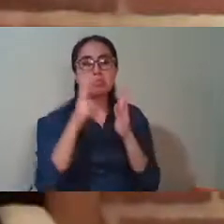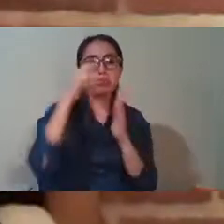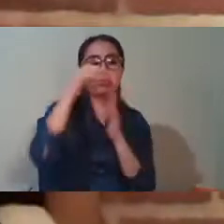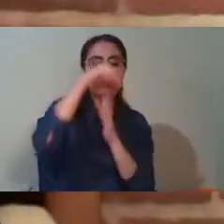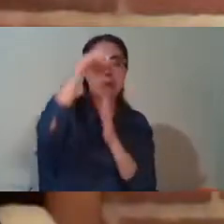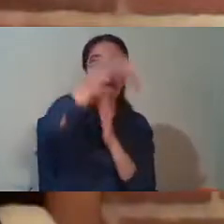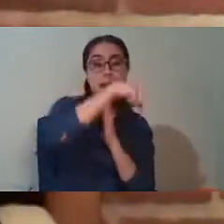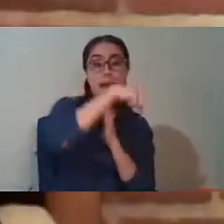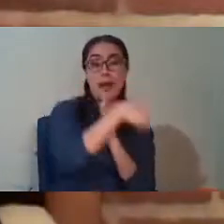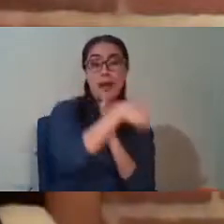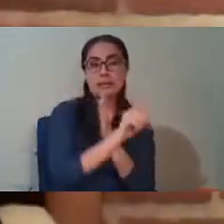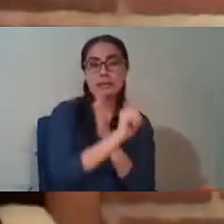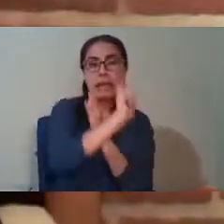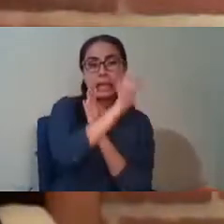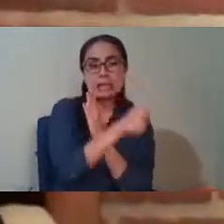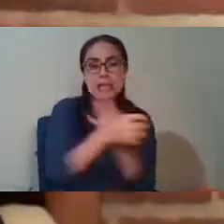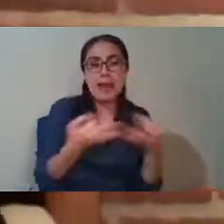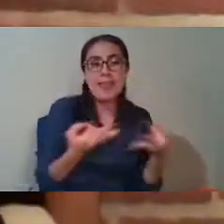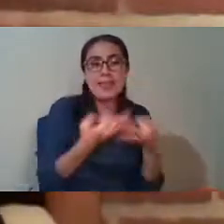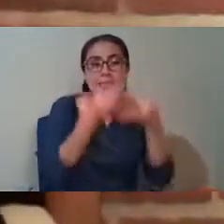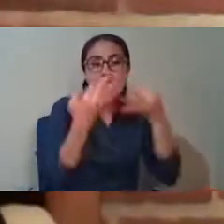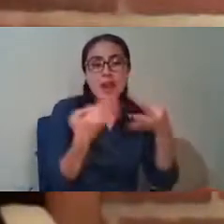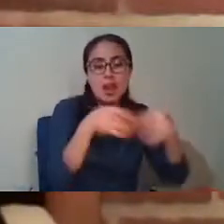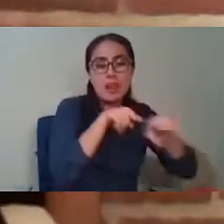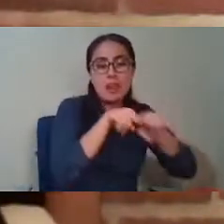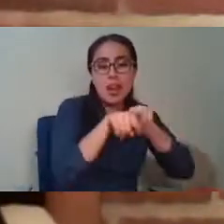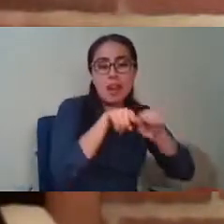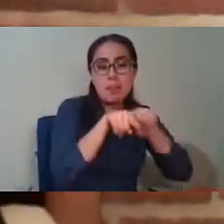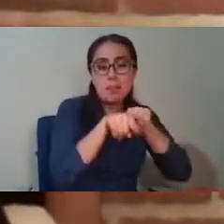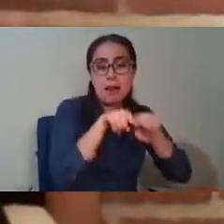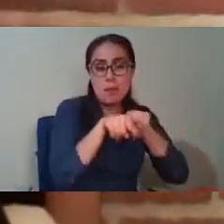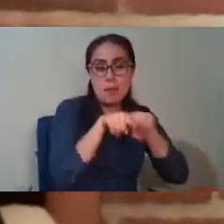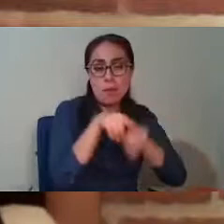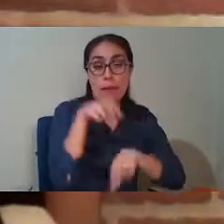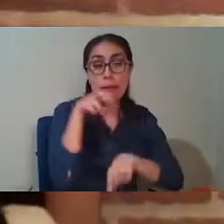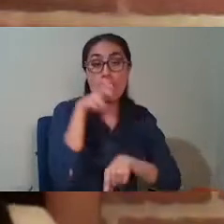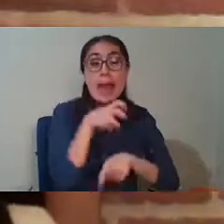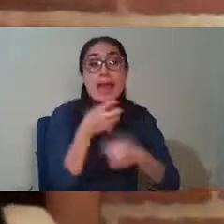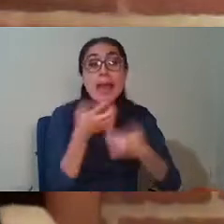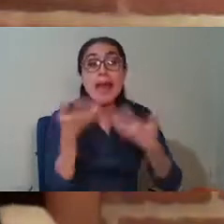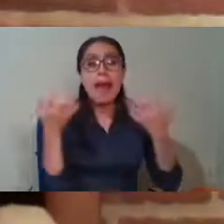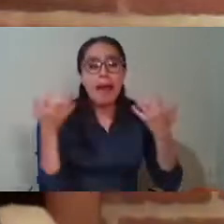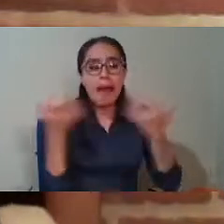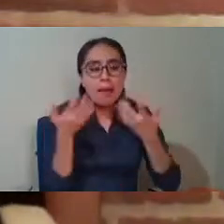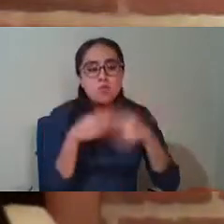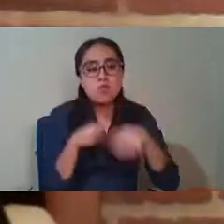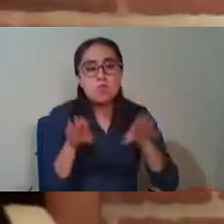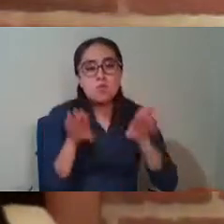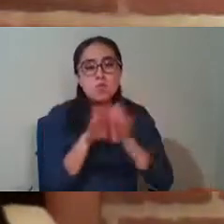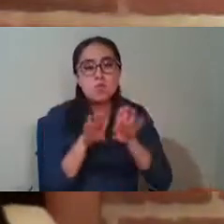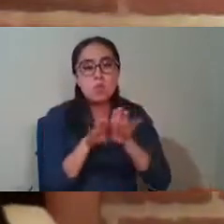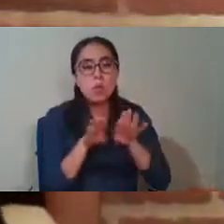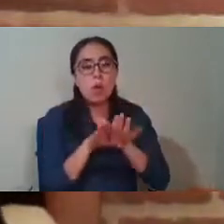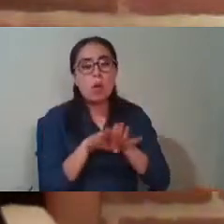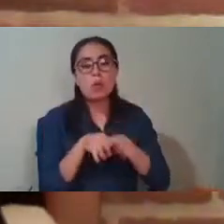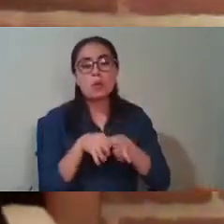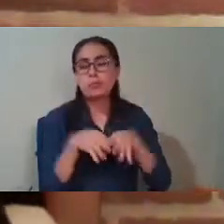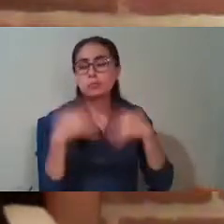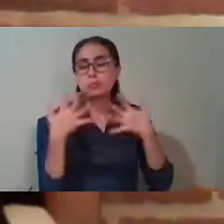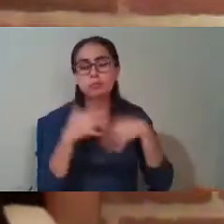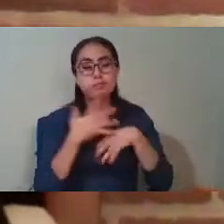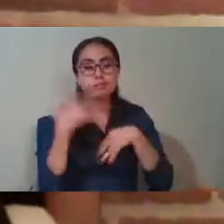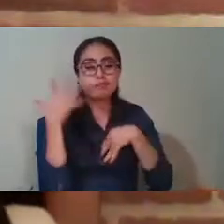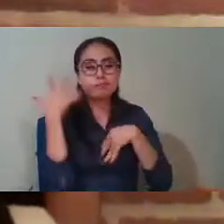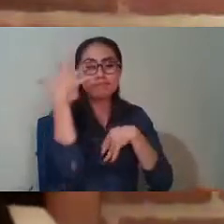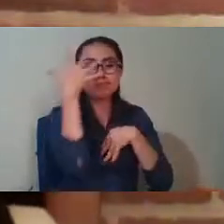su hermano y en ese momento construyó el tropo más precioso que tiene la puesta de